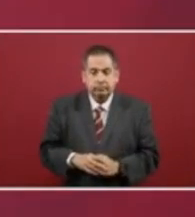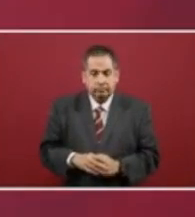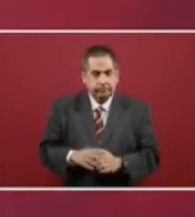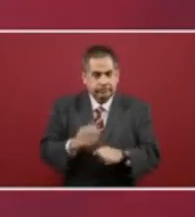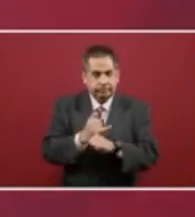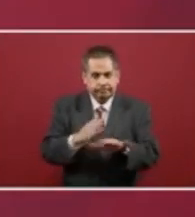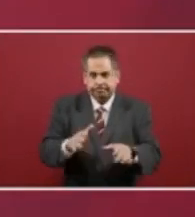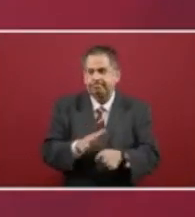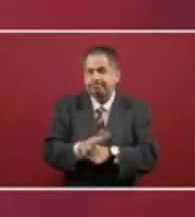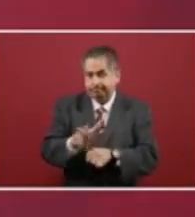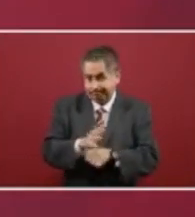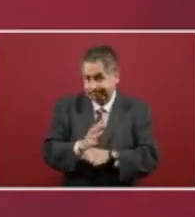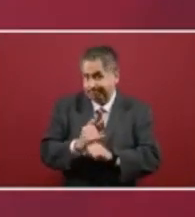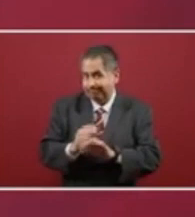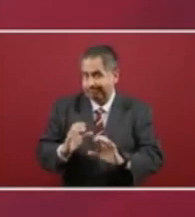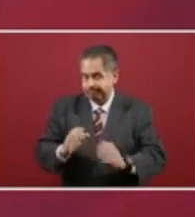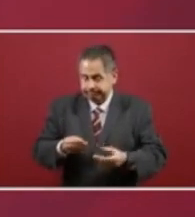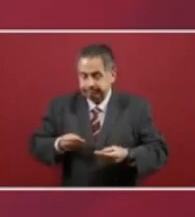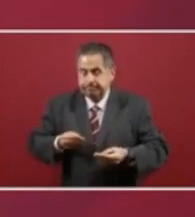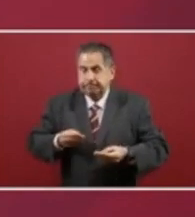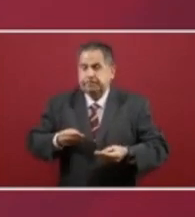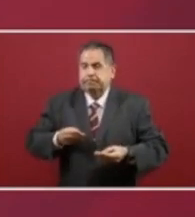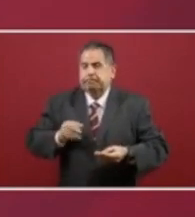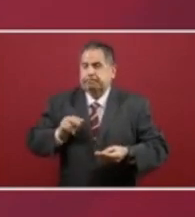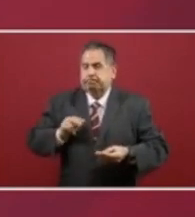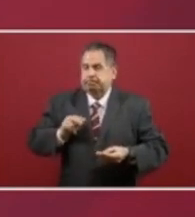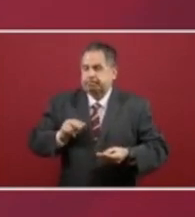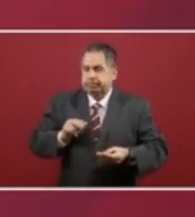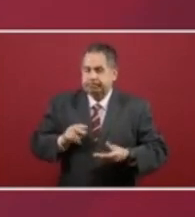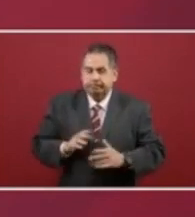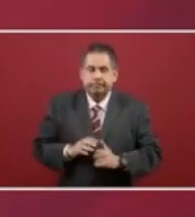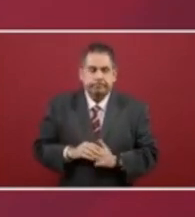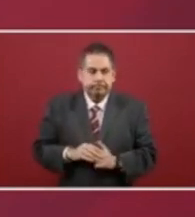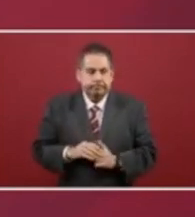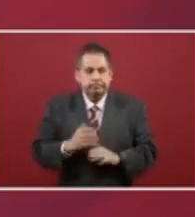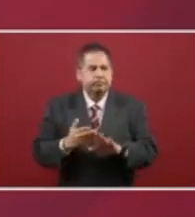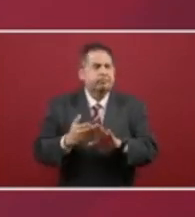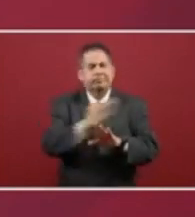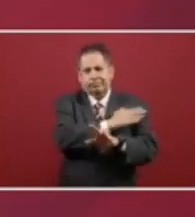información suficiente sobre lo que tenían los expresidentes